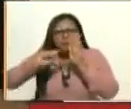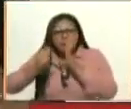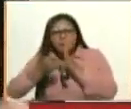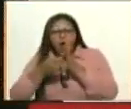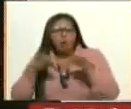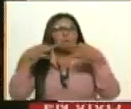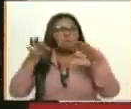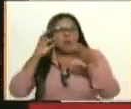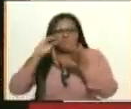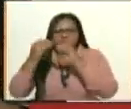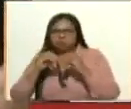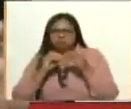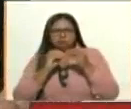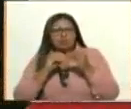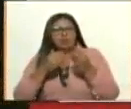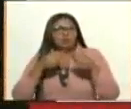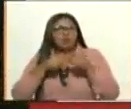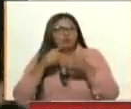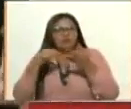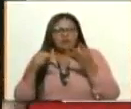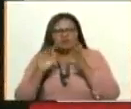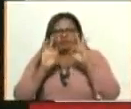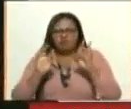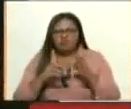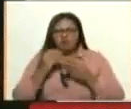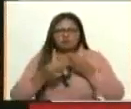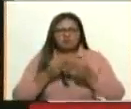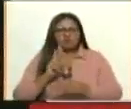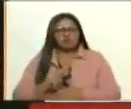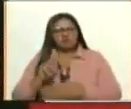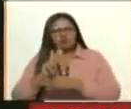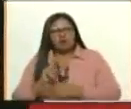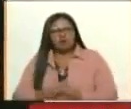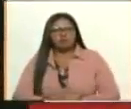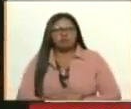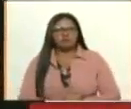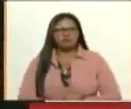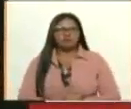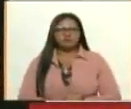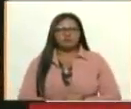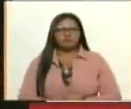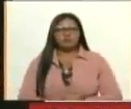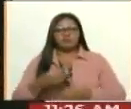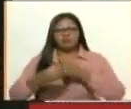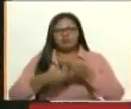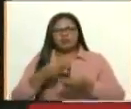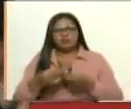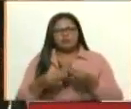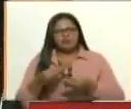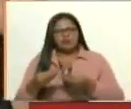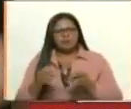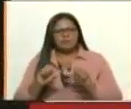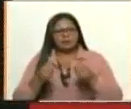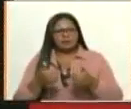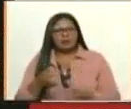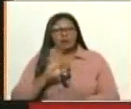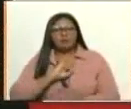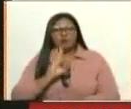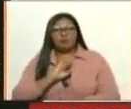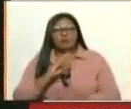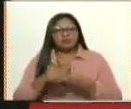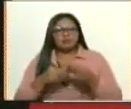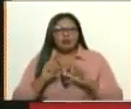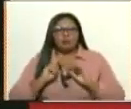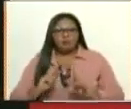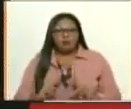Una maravilla de verdad de diversidad de materias primas que fueron utilizadas para la realización de este pesebre, comenzando por la propia materia prima